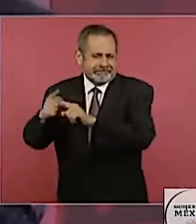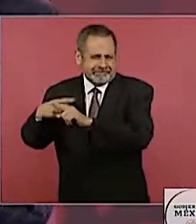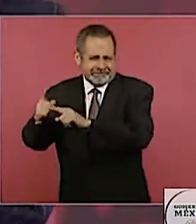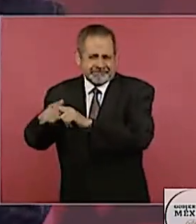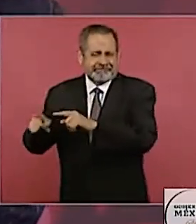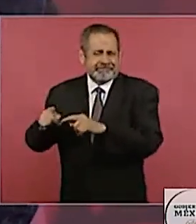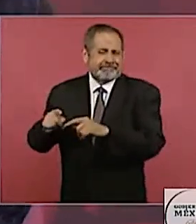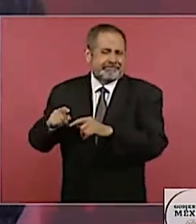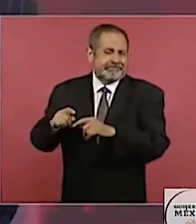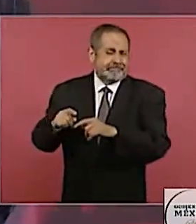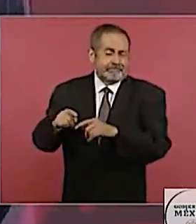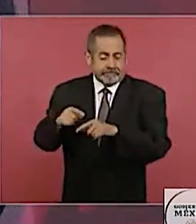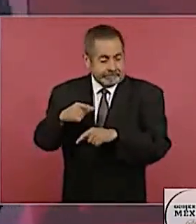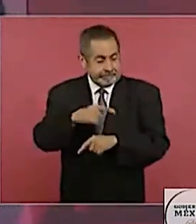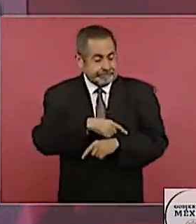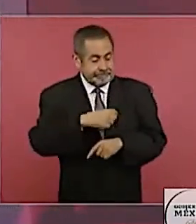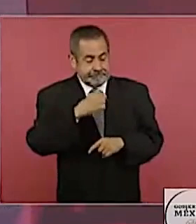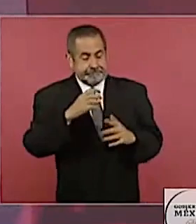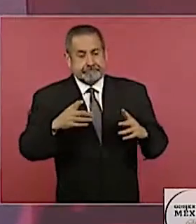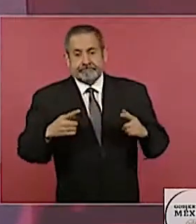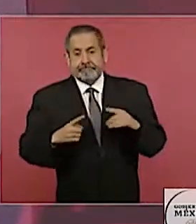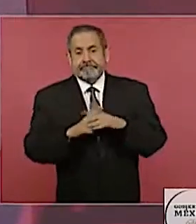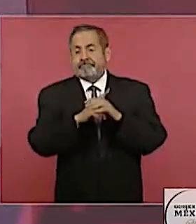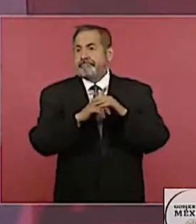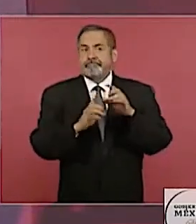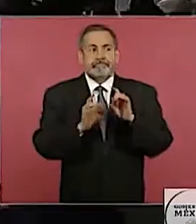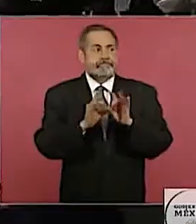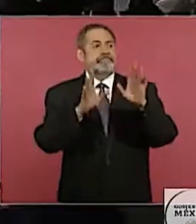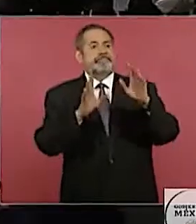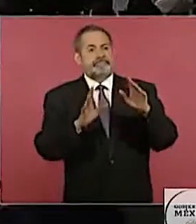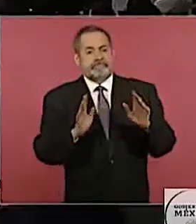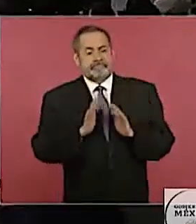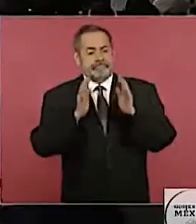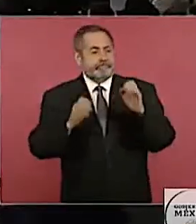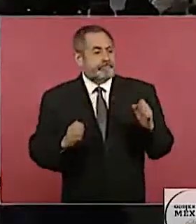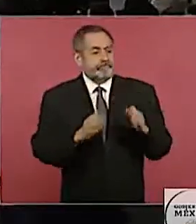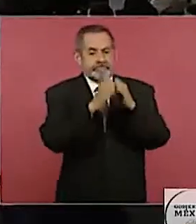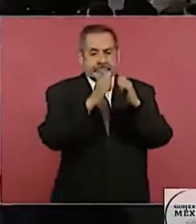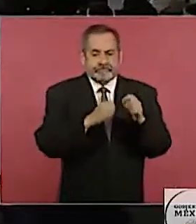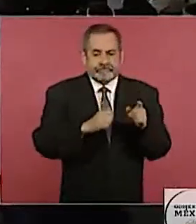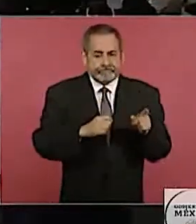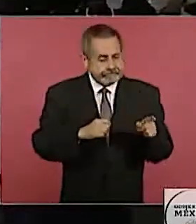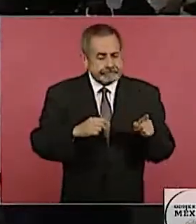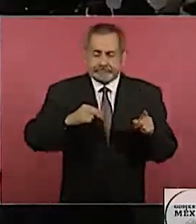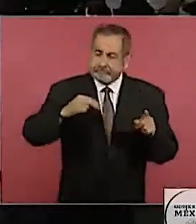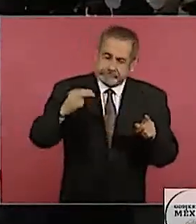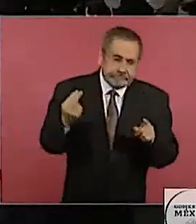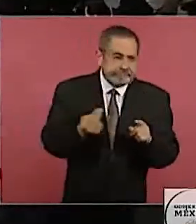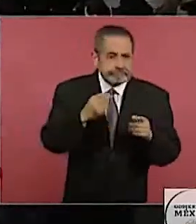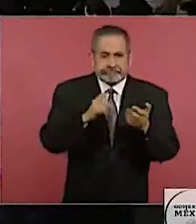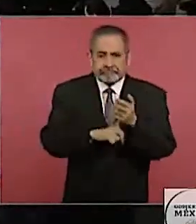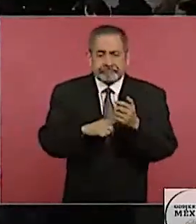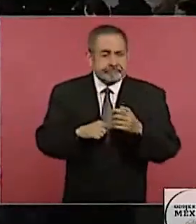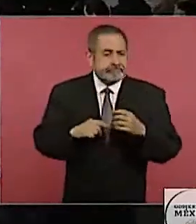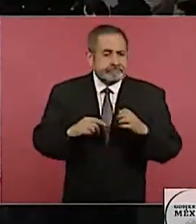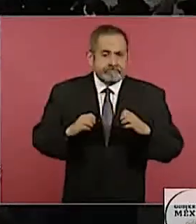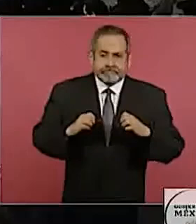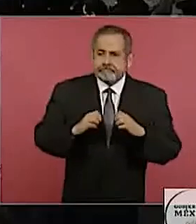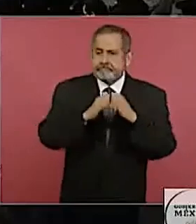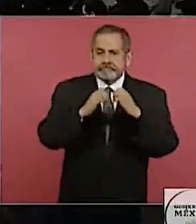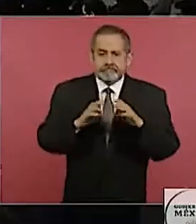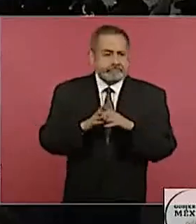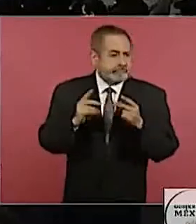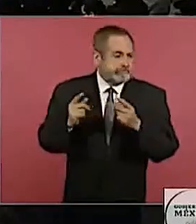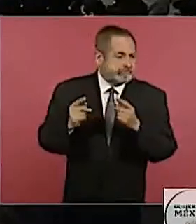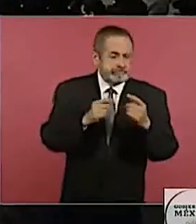luego Esto fue un imprevisto y requiere actuar con con